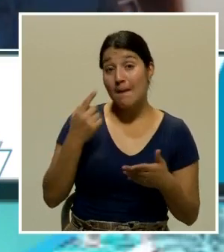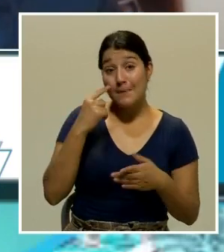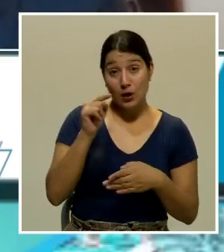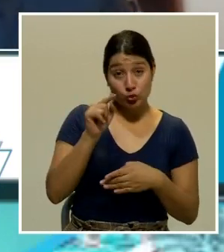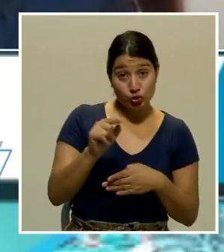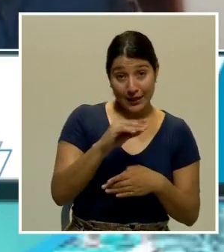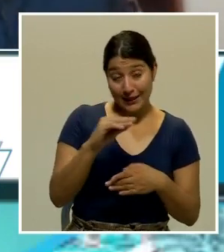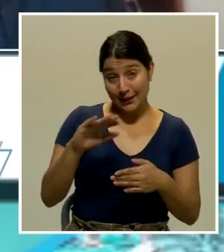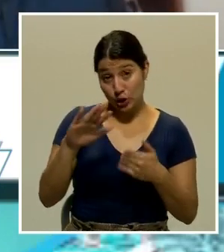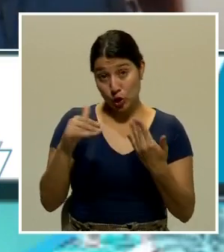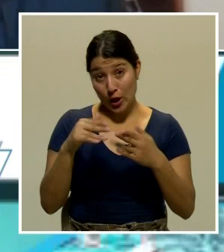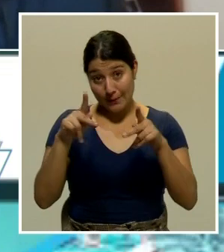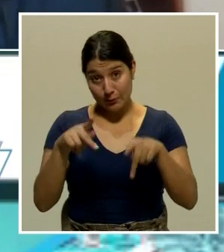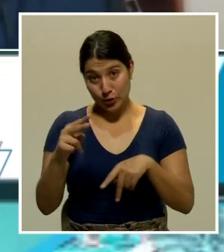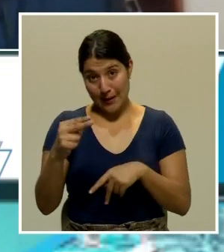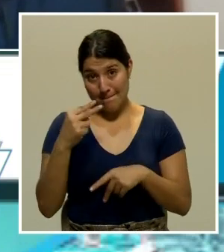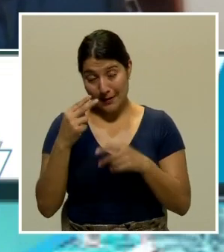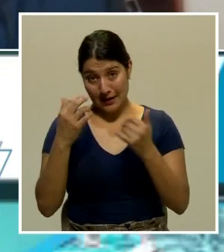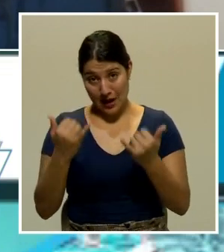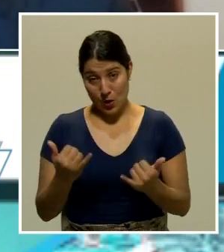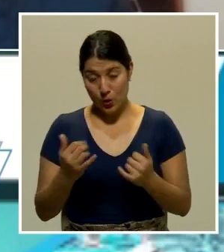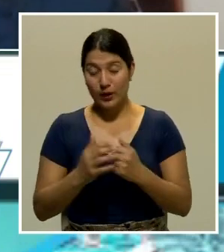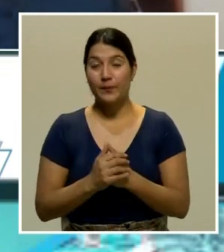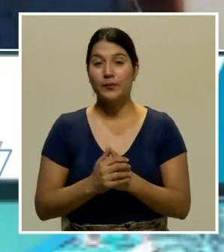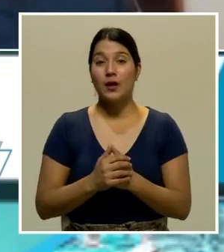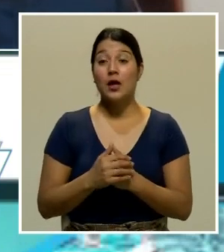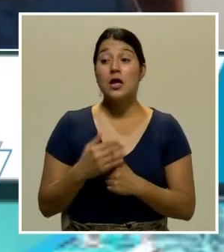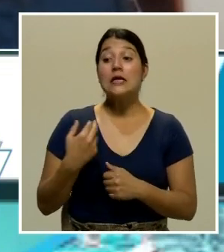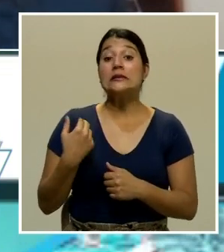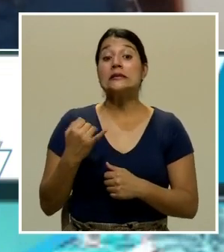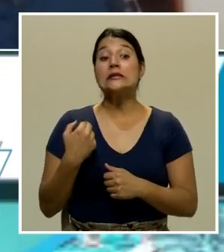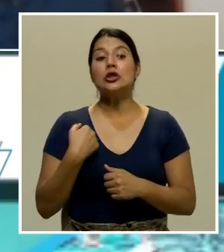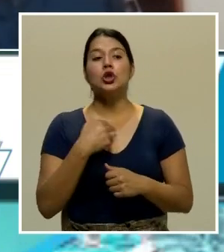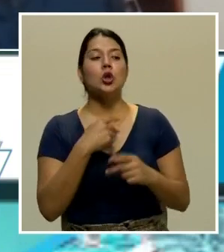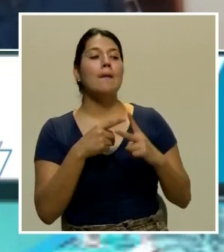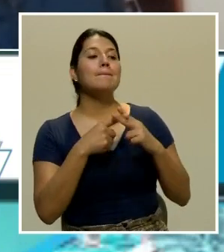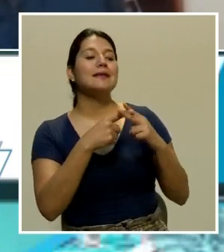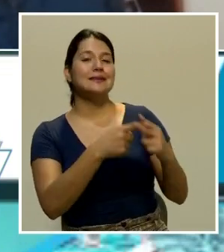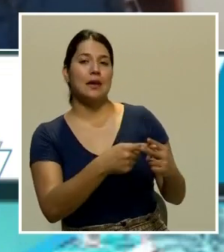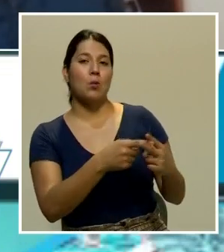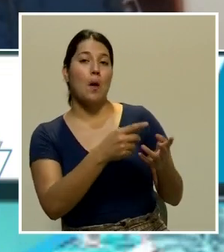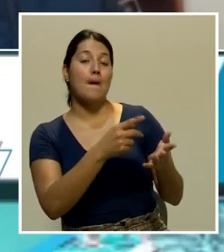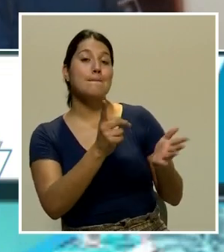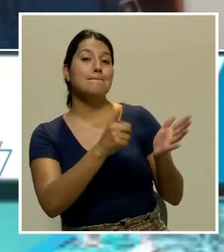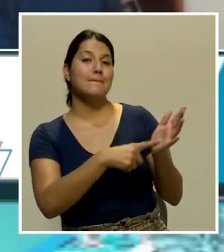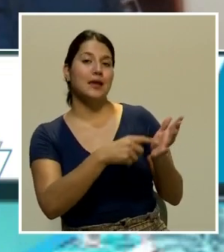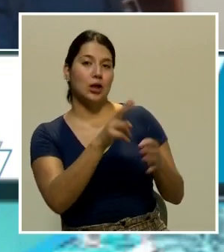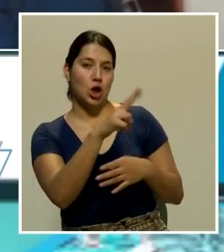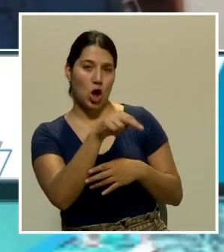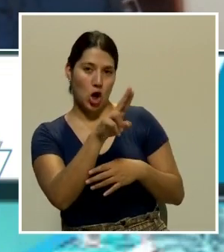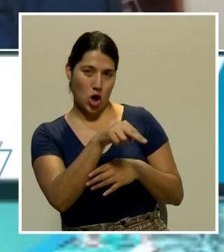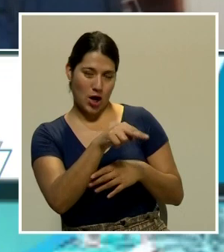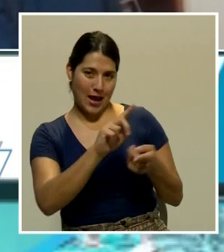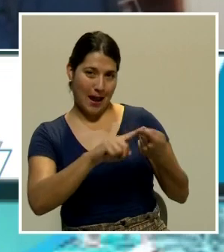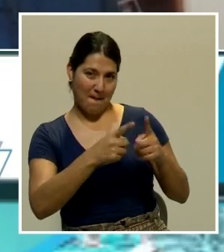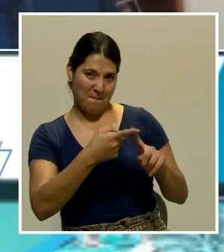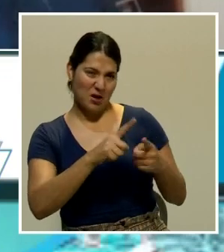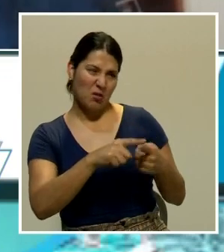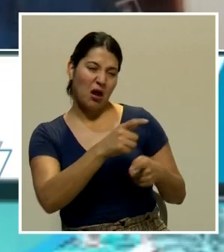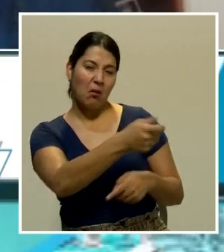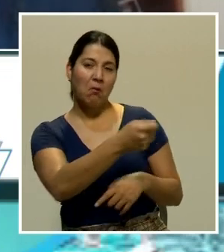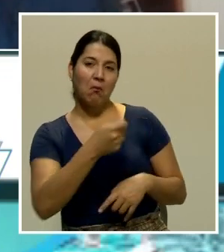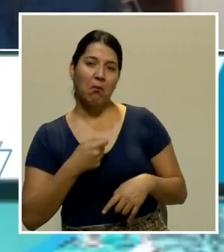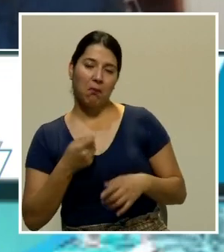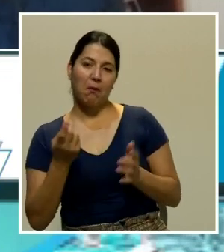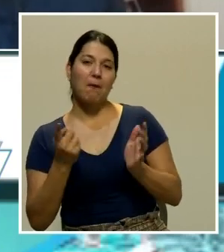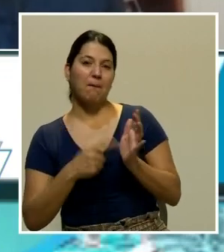televidentes. Cuando a nosotros le prestamos 1,000 colones a un amigo, estamos esperando que el amigo nos devuelva los 1,000 colones porque los